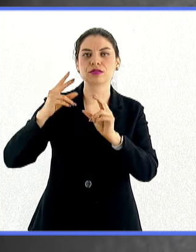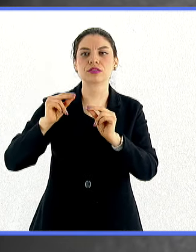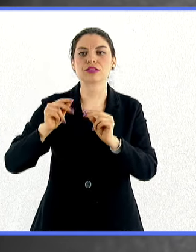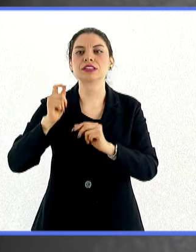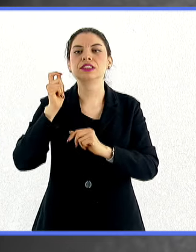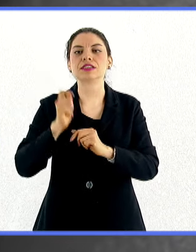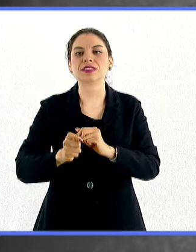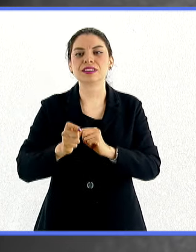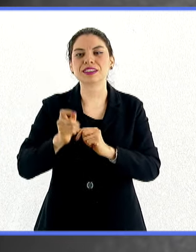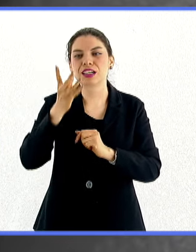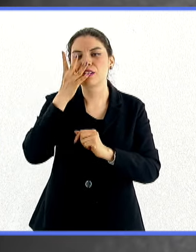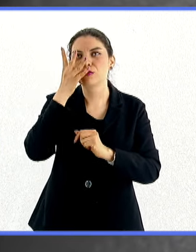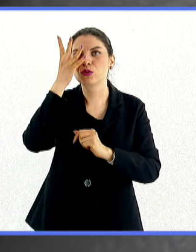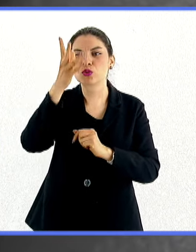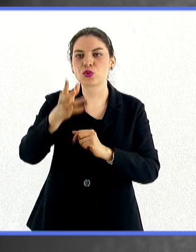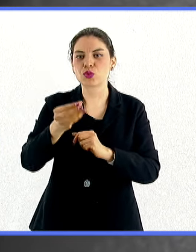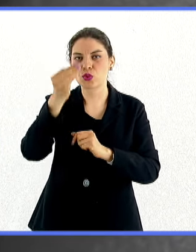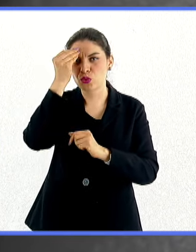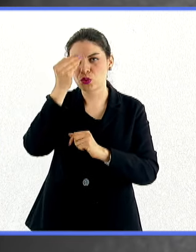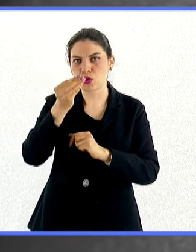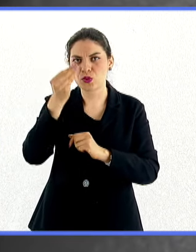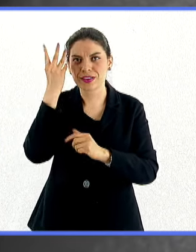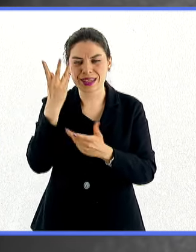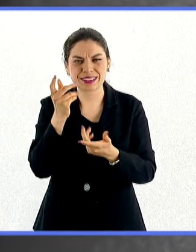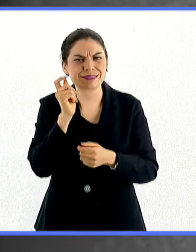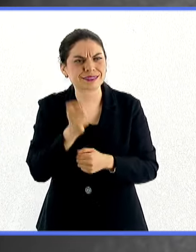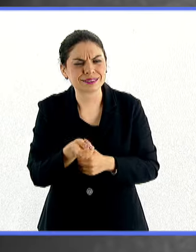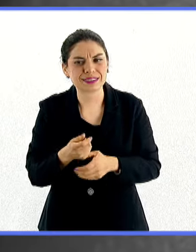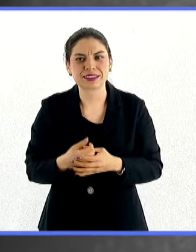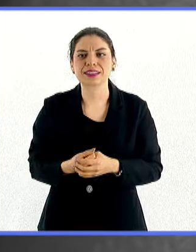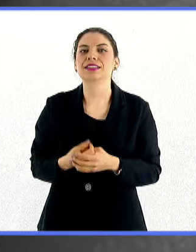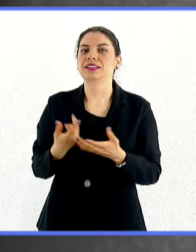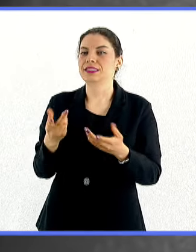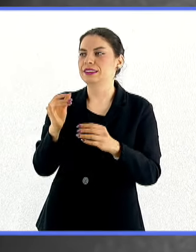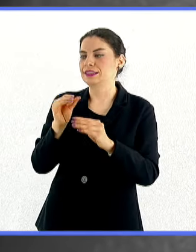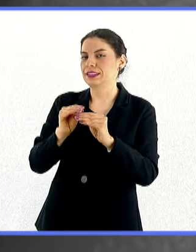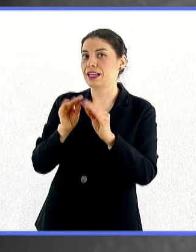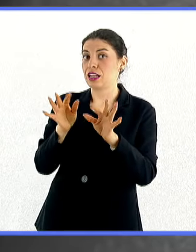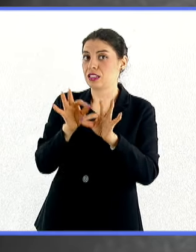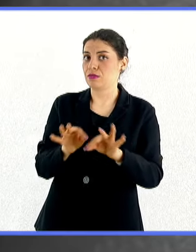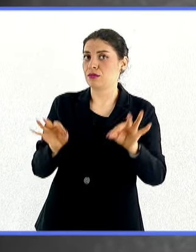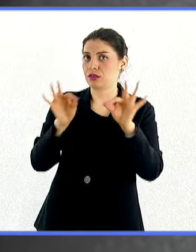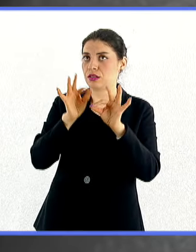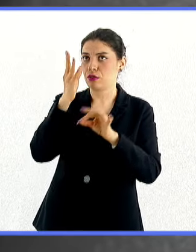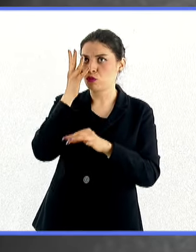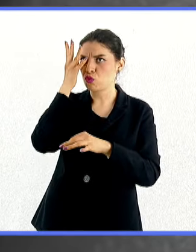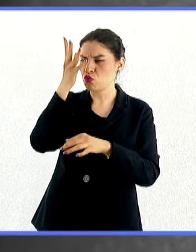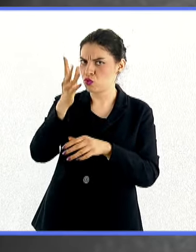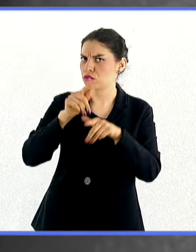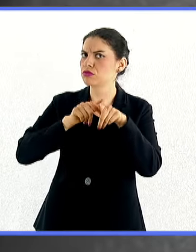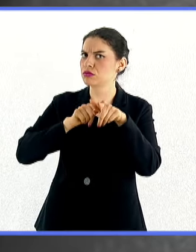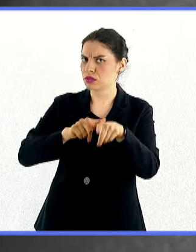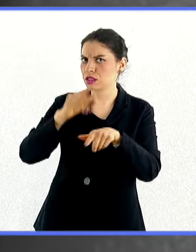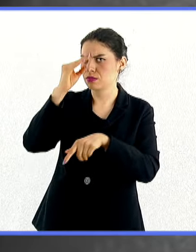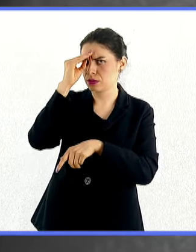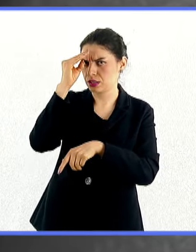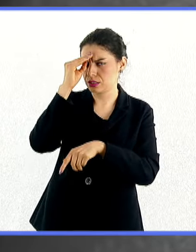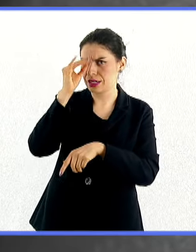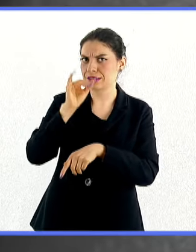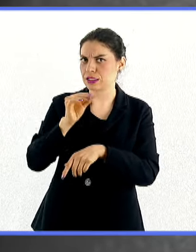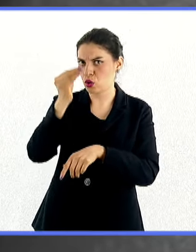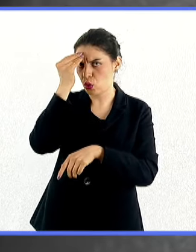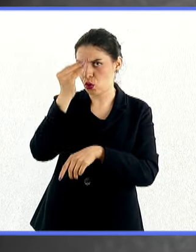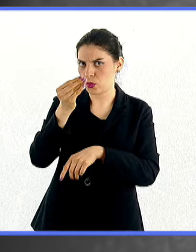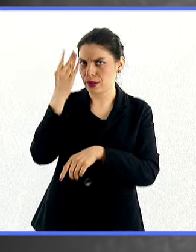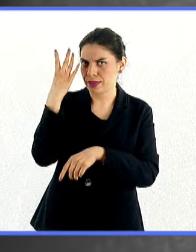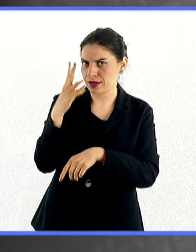no olvidan su futuro. ¿Qué quieres decir con esto? Efectivamente, no olvidar el futuro, eso es muy importante. Y eso viene justamente de la Odisea,